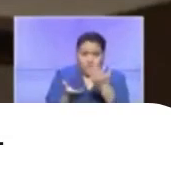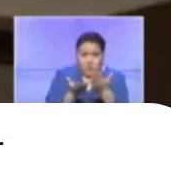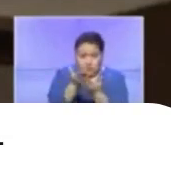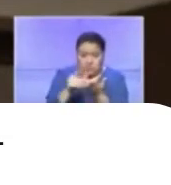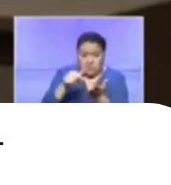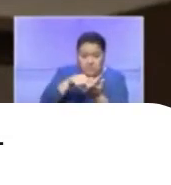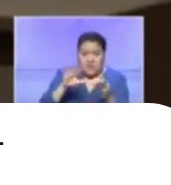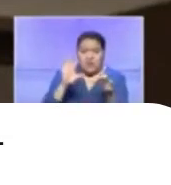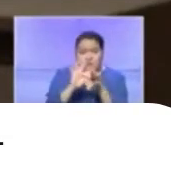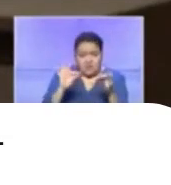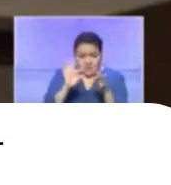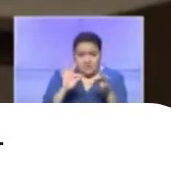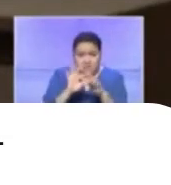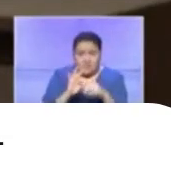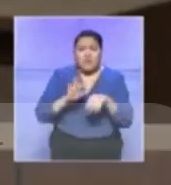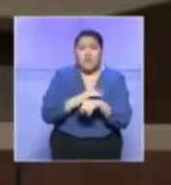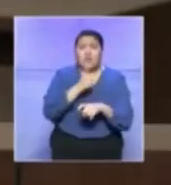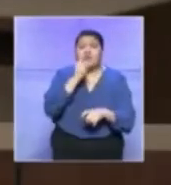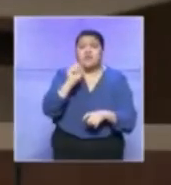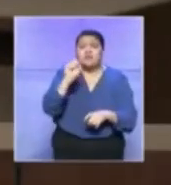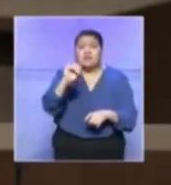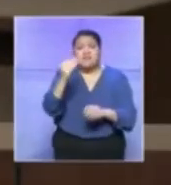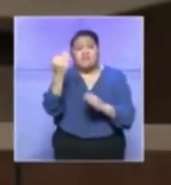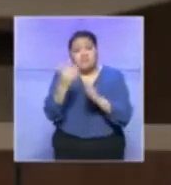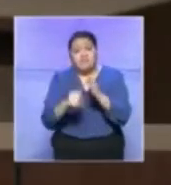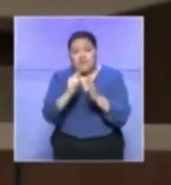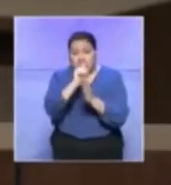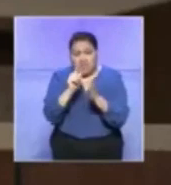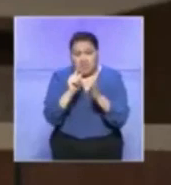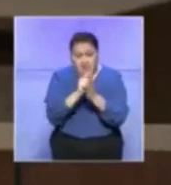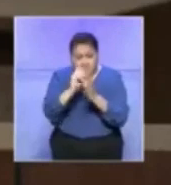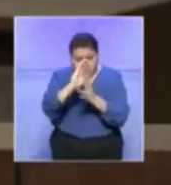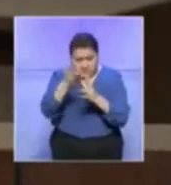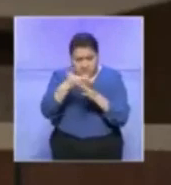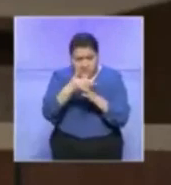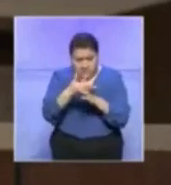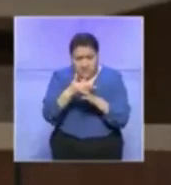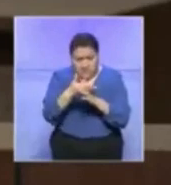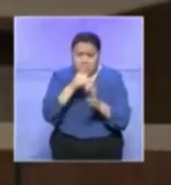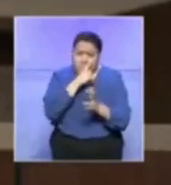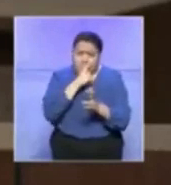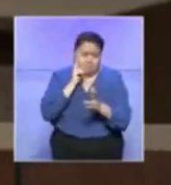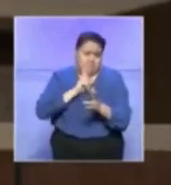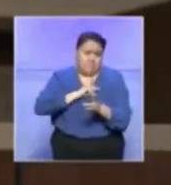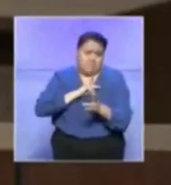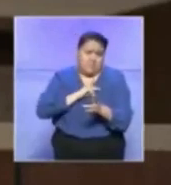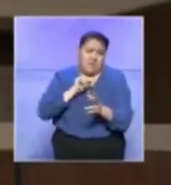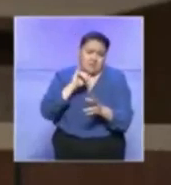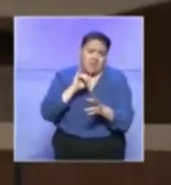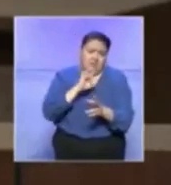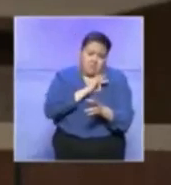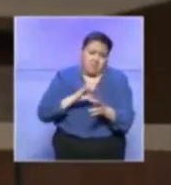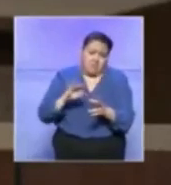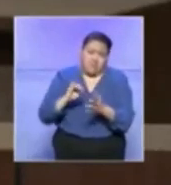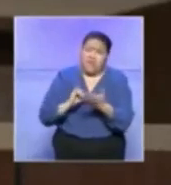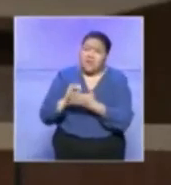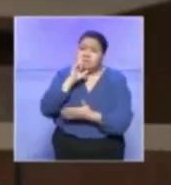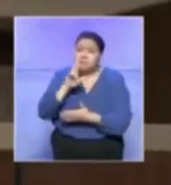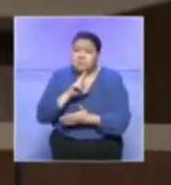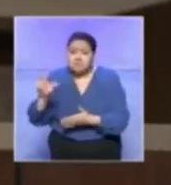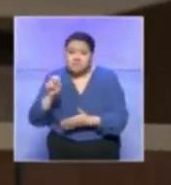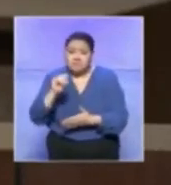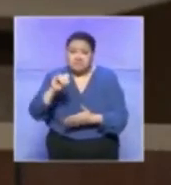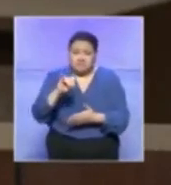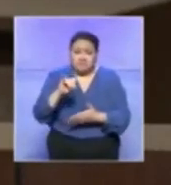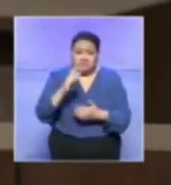contra. La votación de los magistrados sobre los proyectos fue la siguiente. Felipe de la Mata, a favor. Felipe Fuentes Barrera,